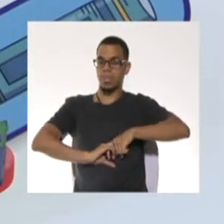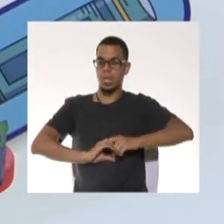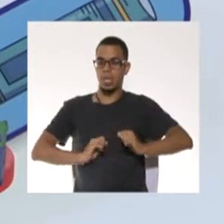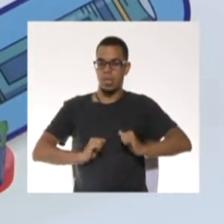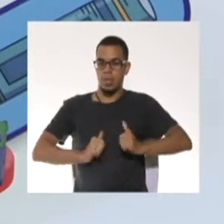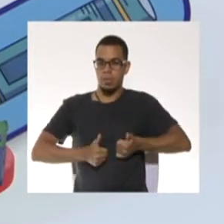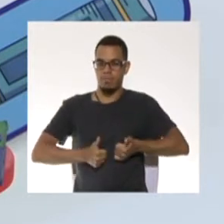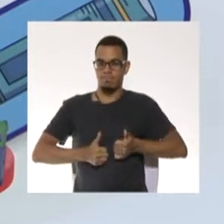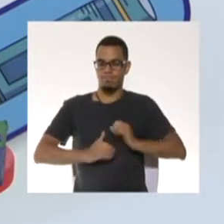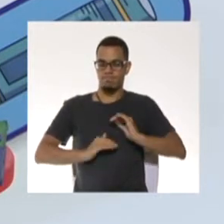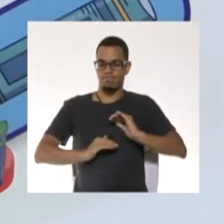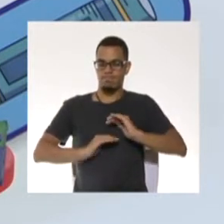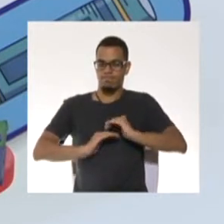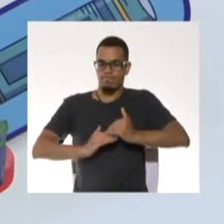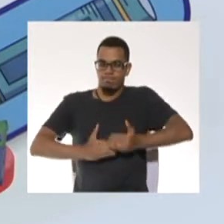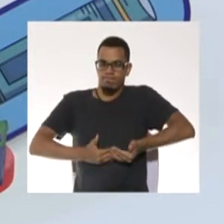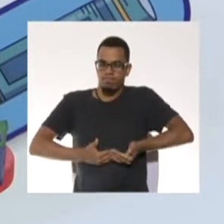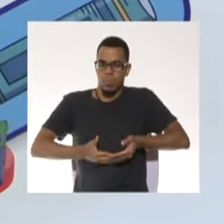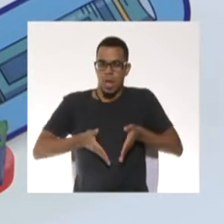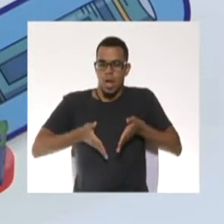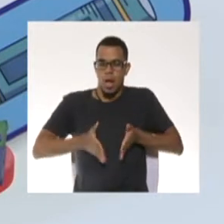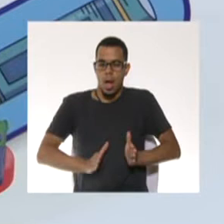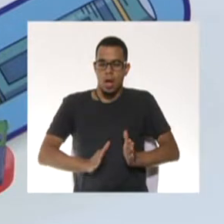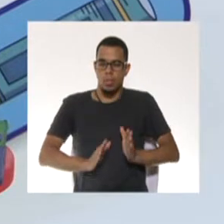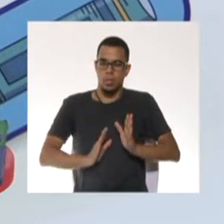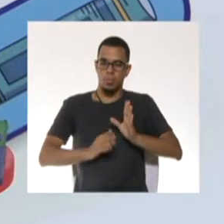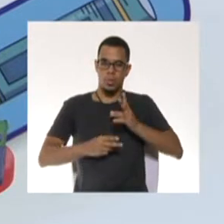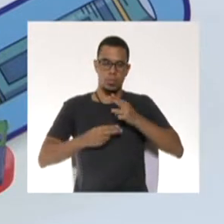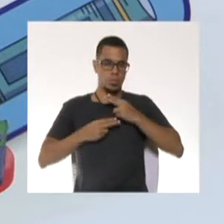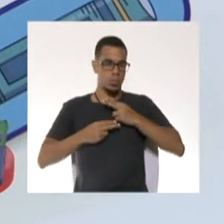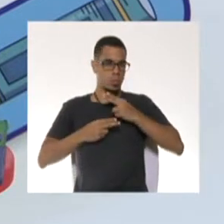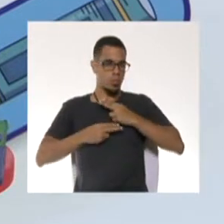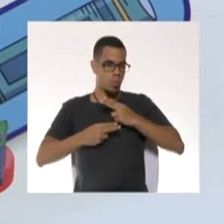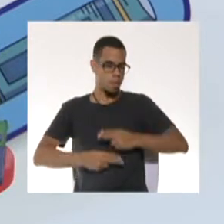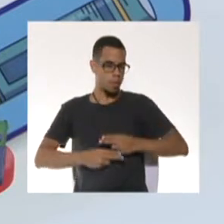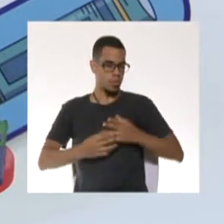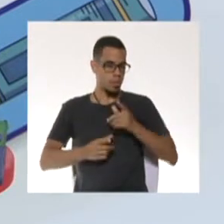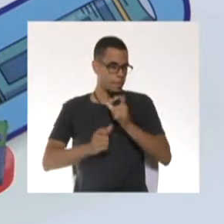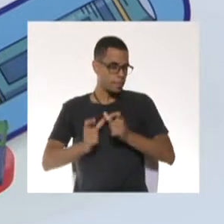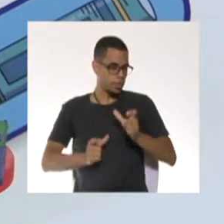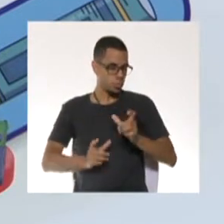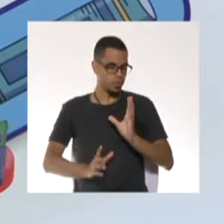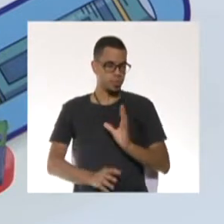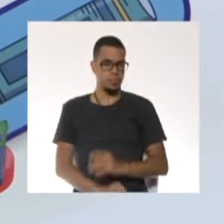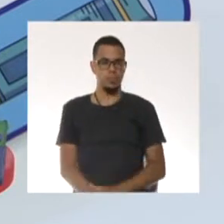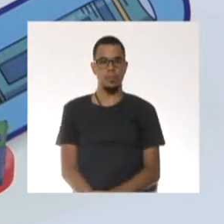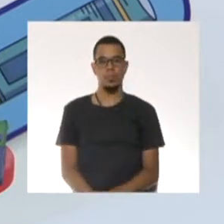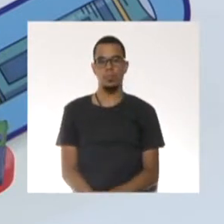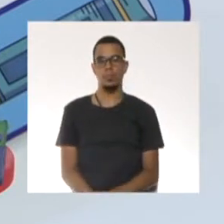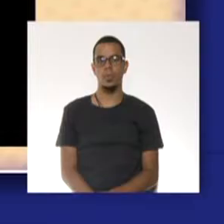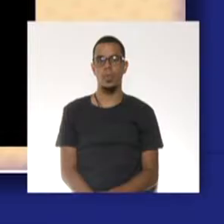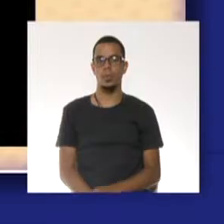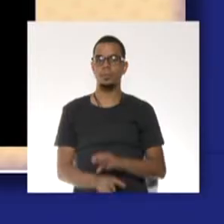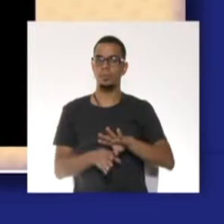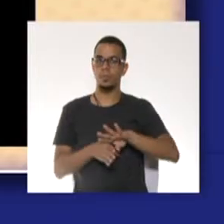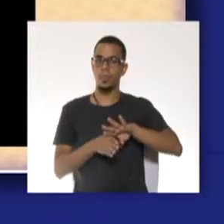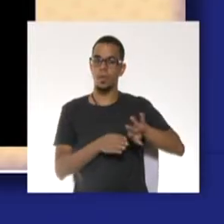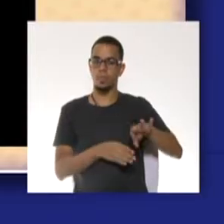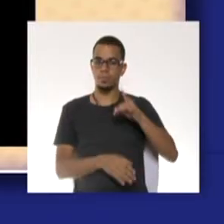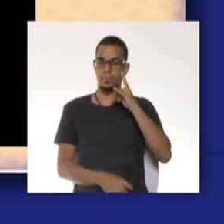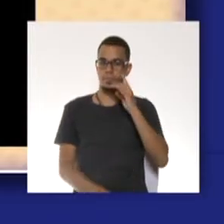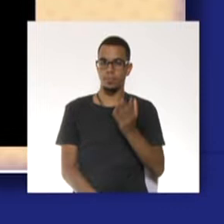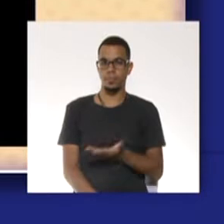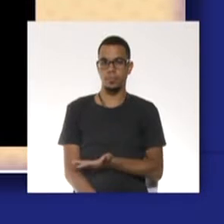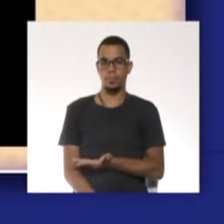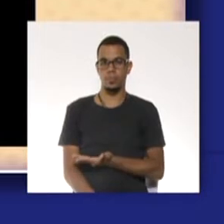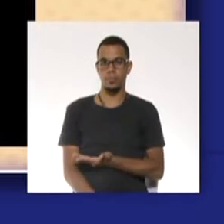cigoto. ¿Qué vamos nosotros a tratar aquí? Cuando comienza el periodo menstrual, vamos a tener